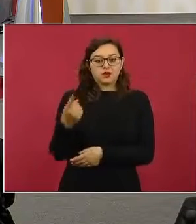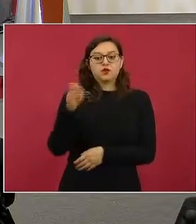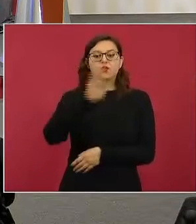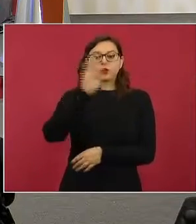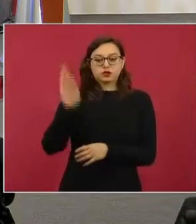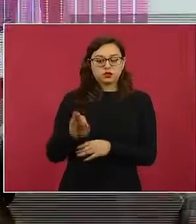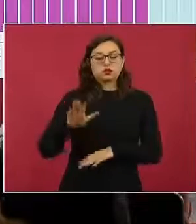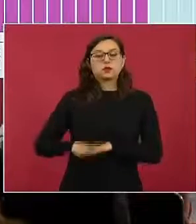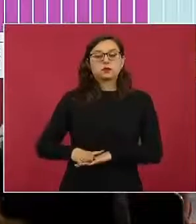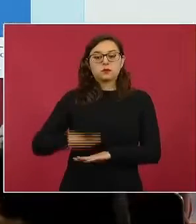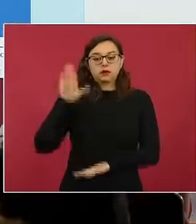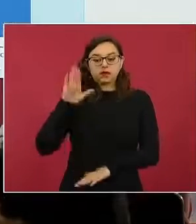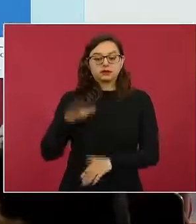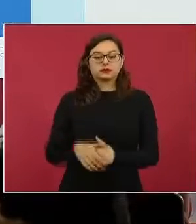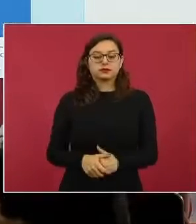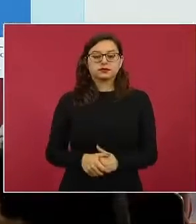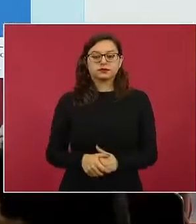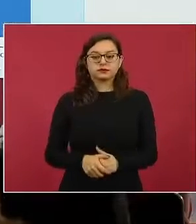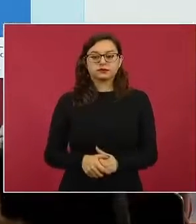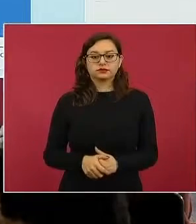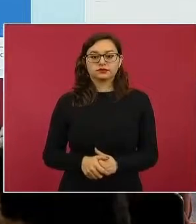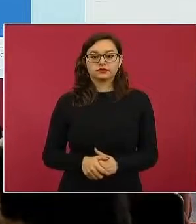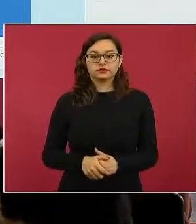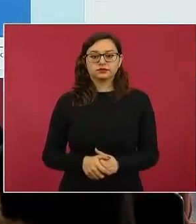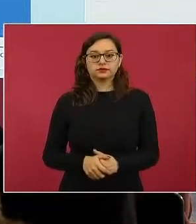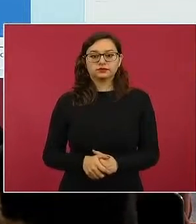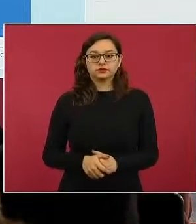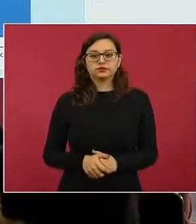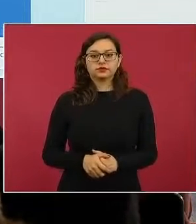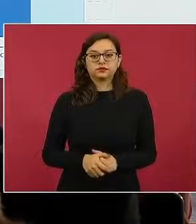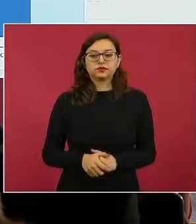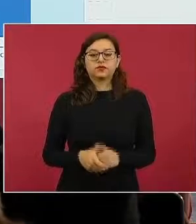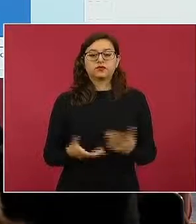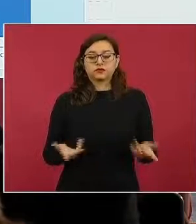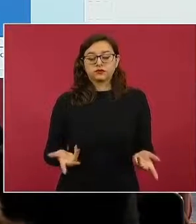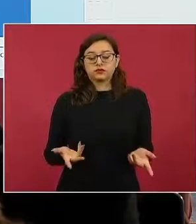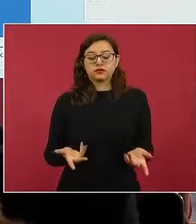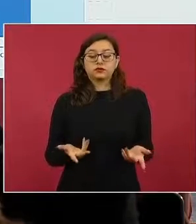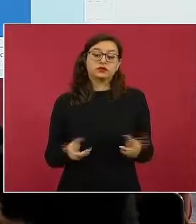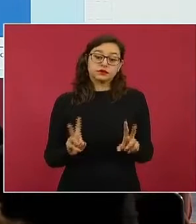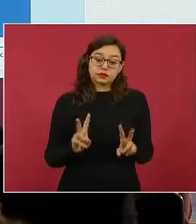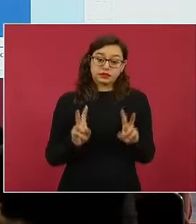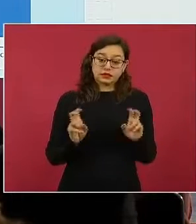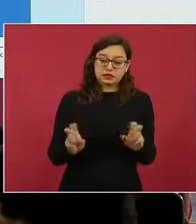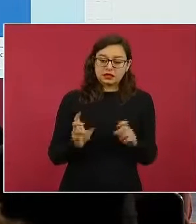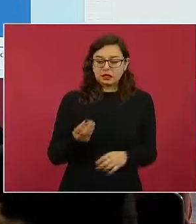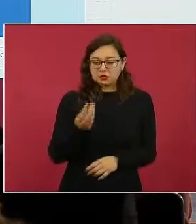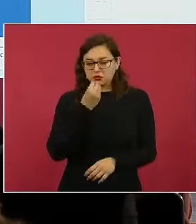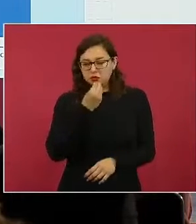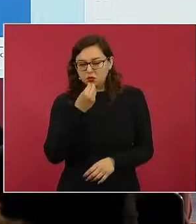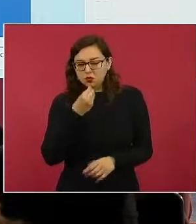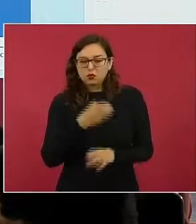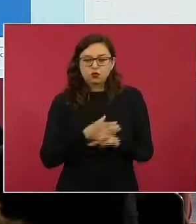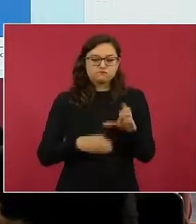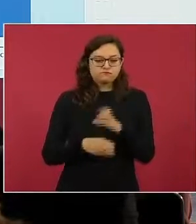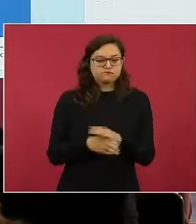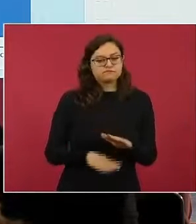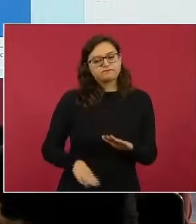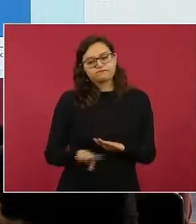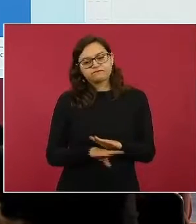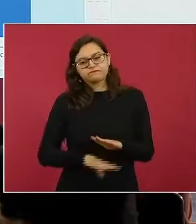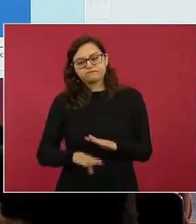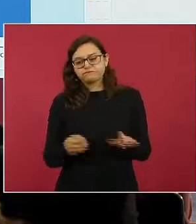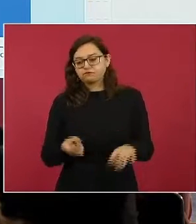gobierno. En cuanto a lo que acabo de mencionar, tomándolo como ejemplo, cuando llegamos se